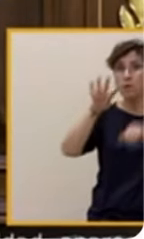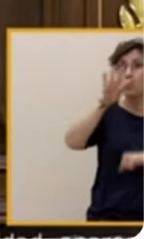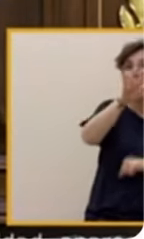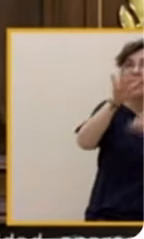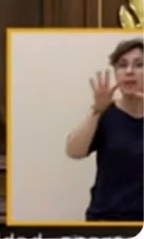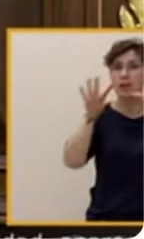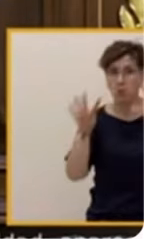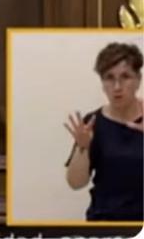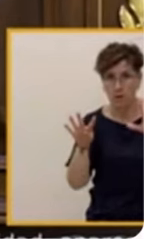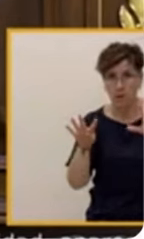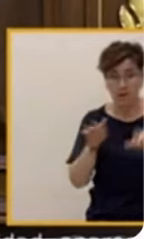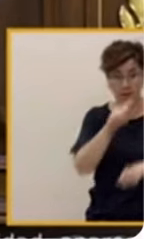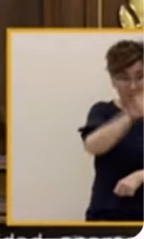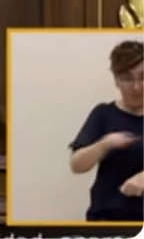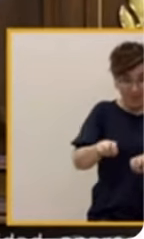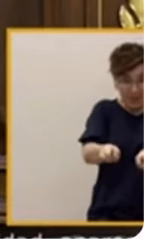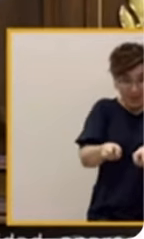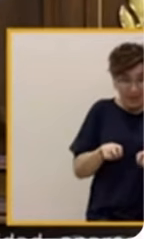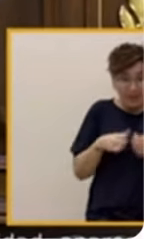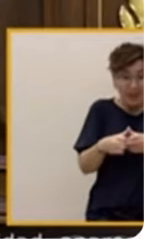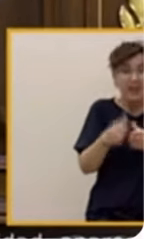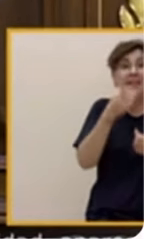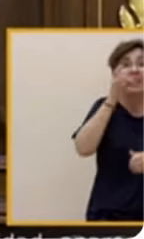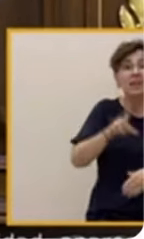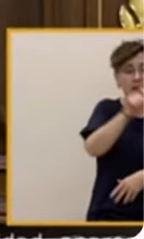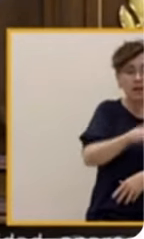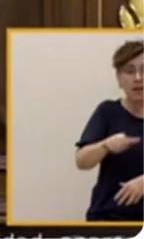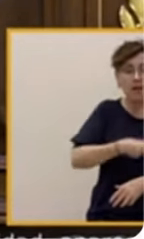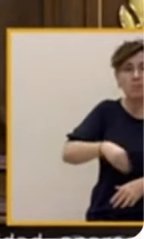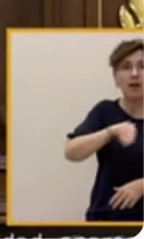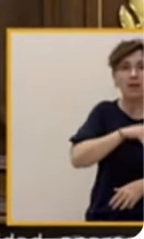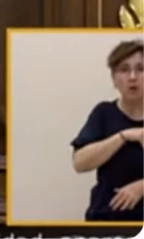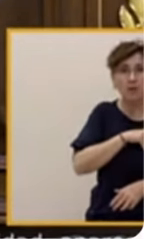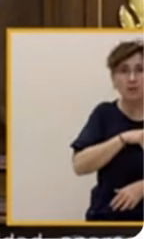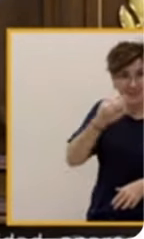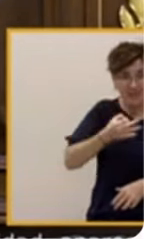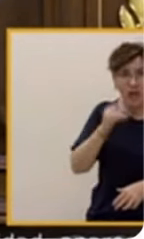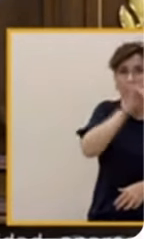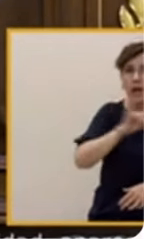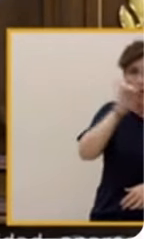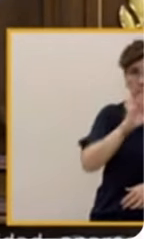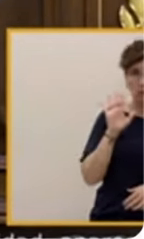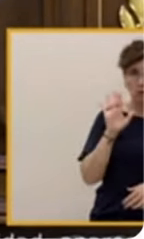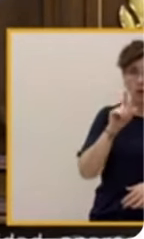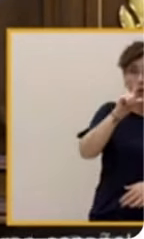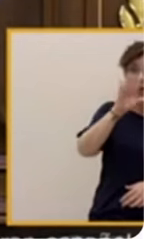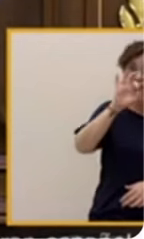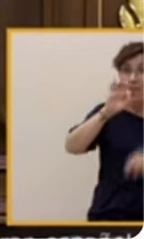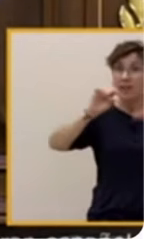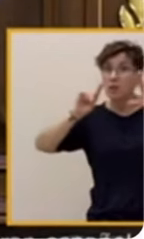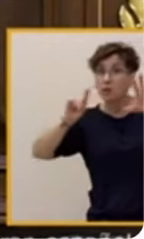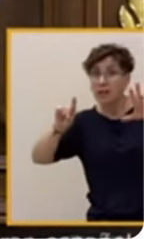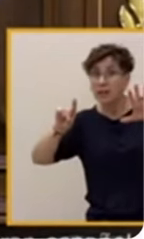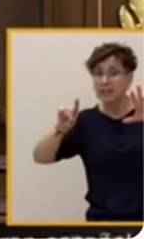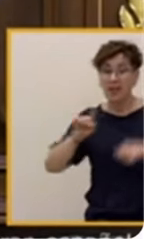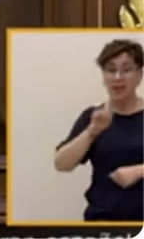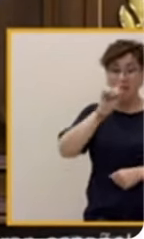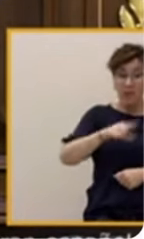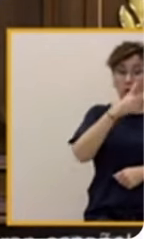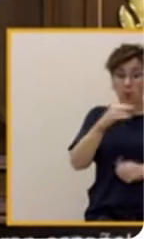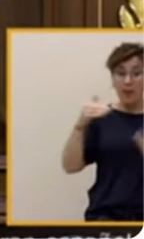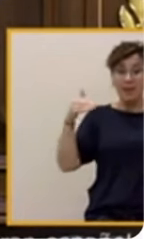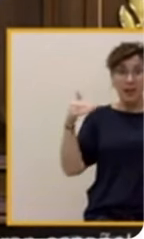más concretamente canarios. 106 de los 120.000 que cruzaron el Atlántico en pequeñas embarcaciones